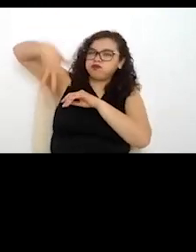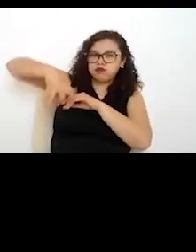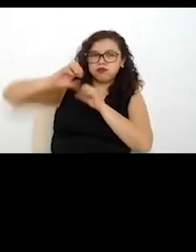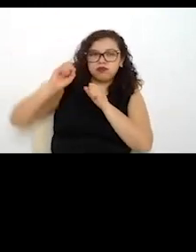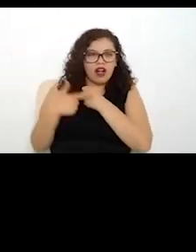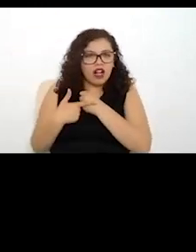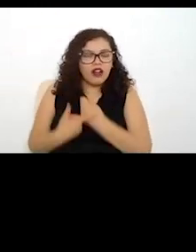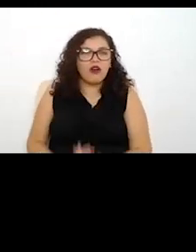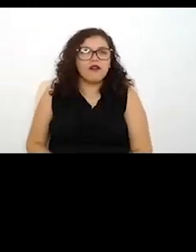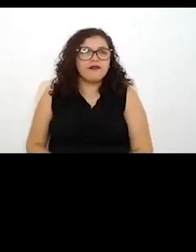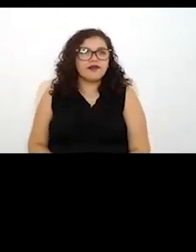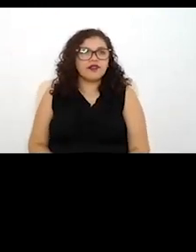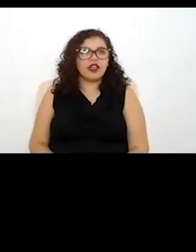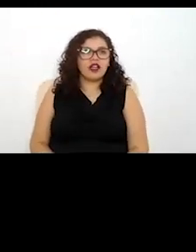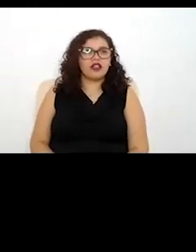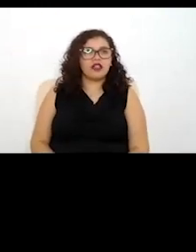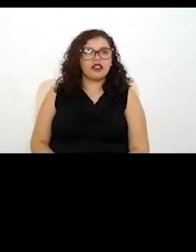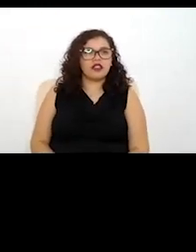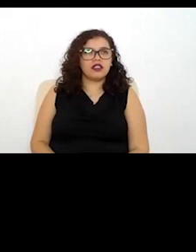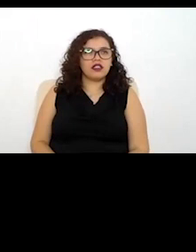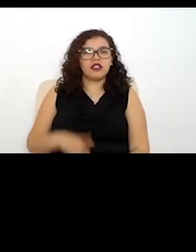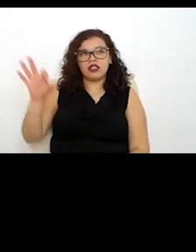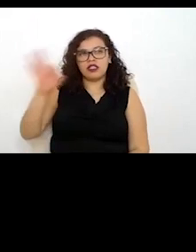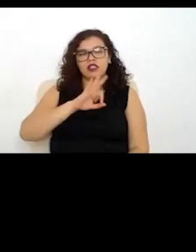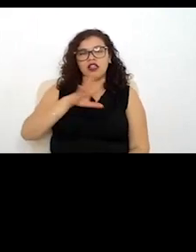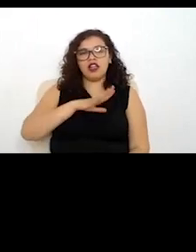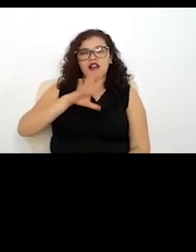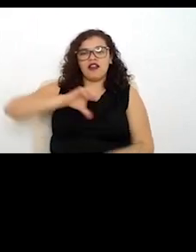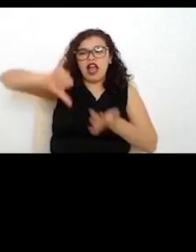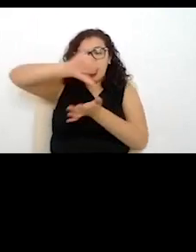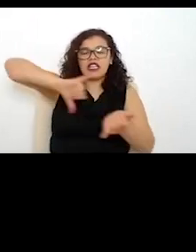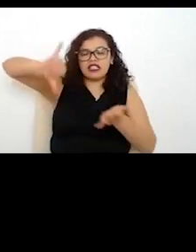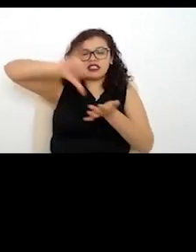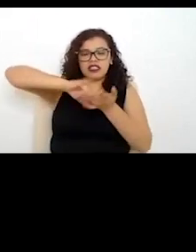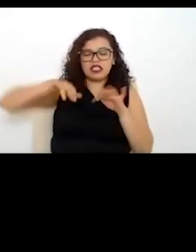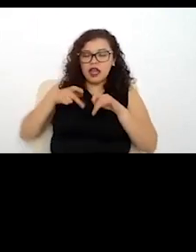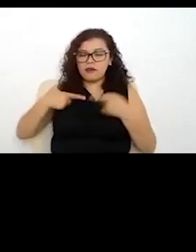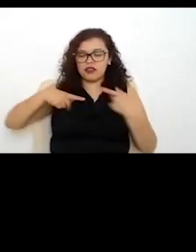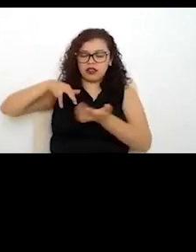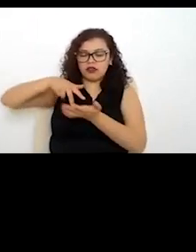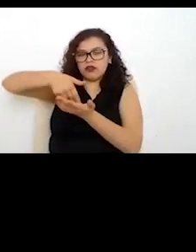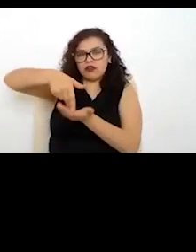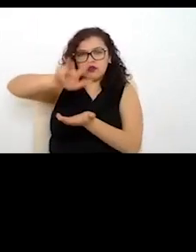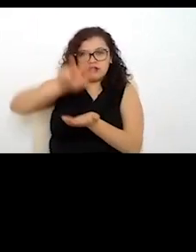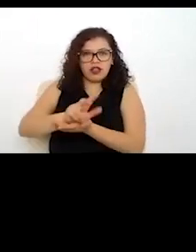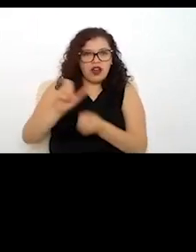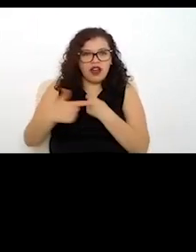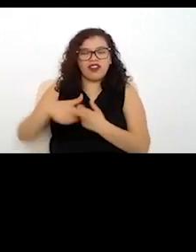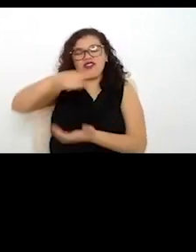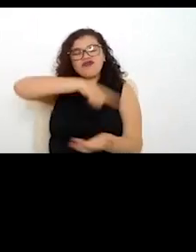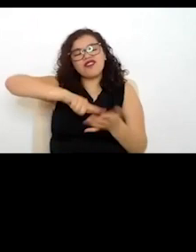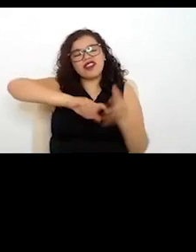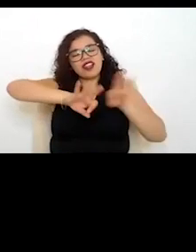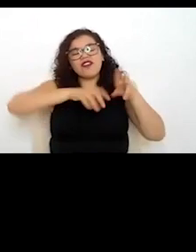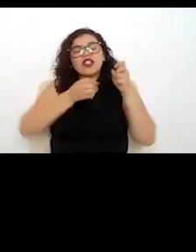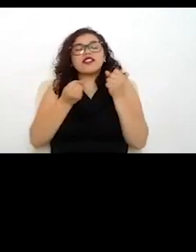que puede ser a lo mejor charquitos de aceite donde alguien se puede lastimar. Entonces, el tener un centro seguro de